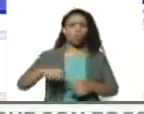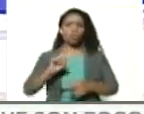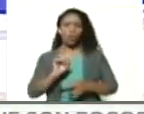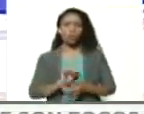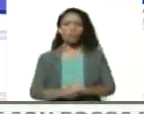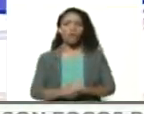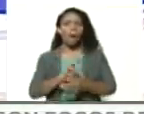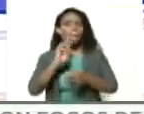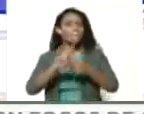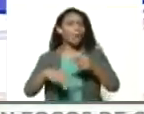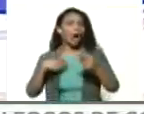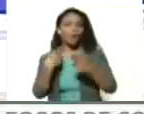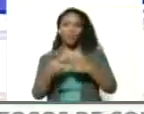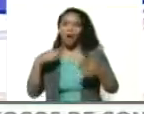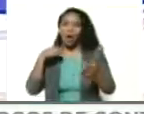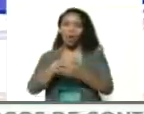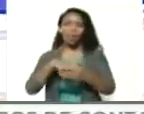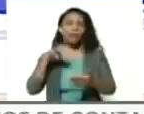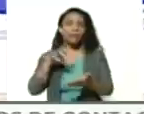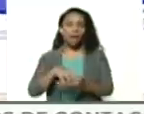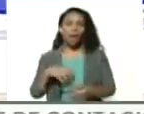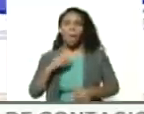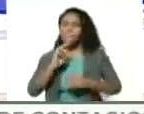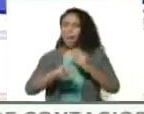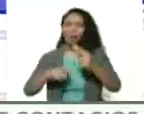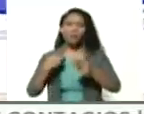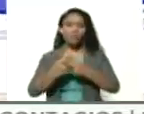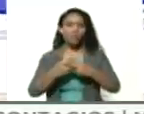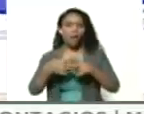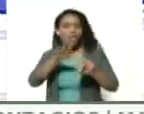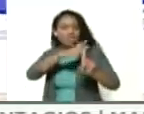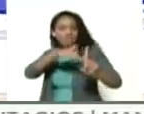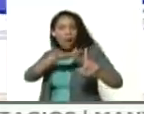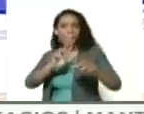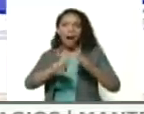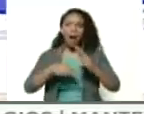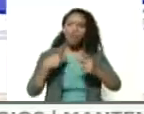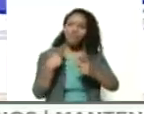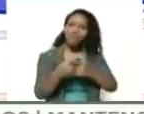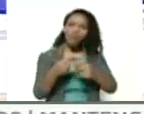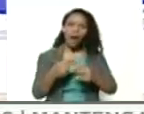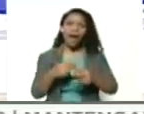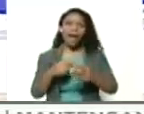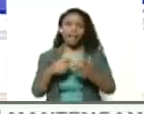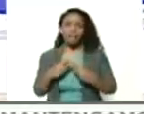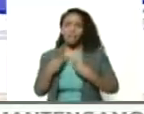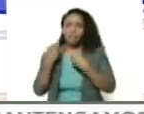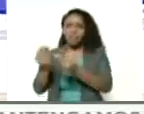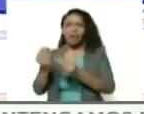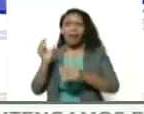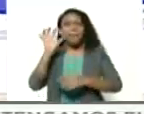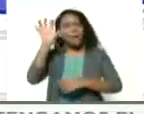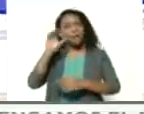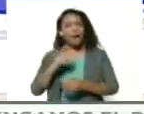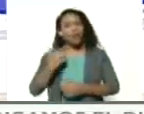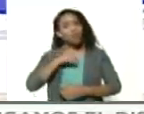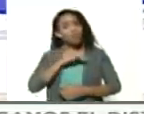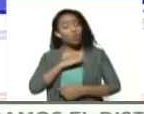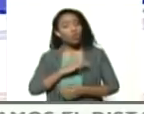Más nunca golpe de Estado, más nunca conspiración, más nunca entrega de la patria.